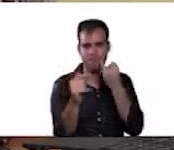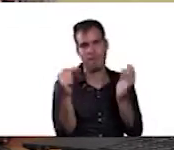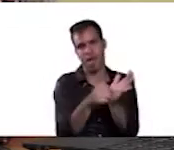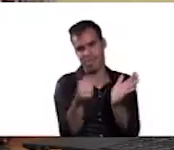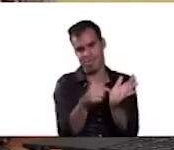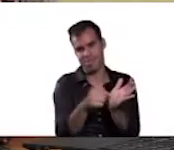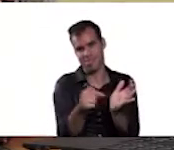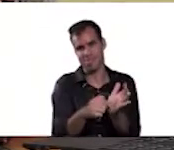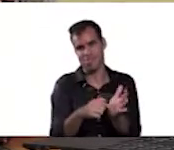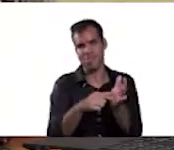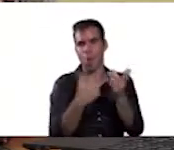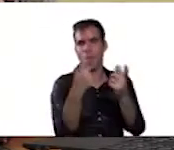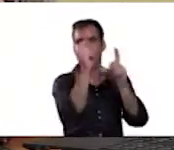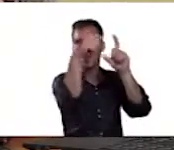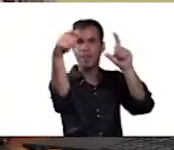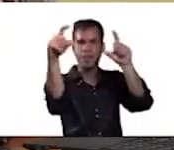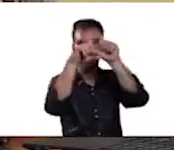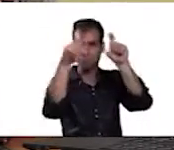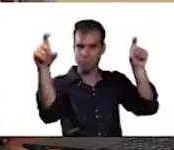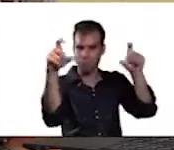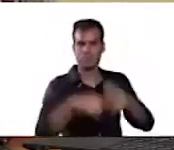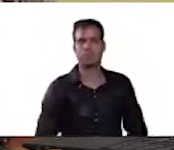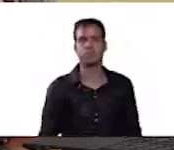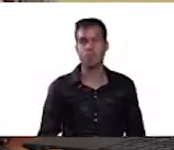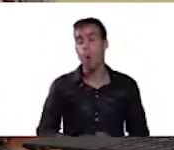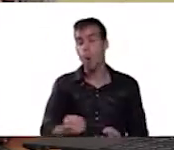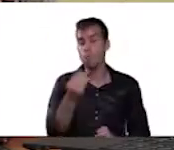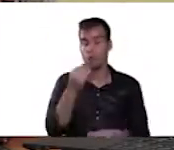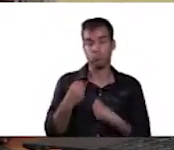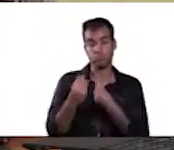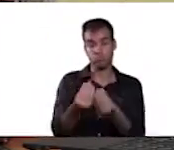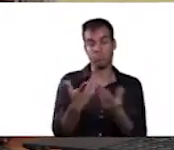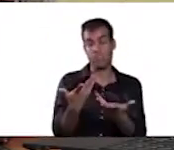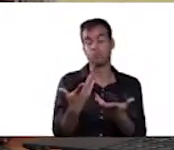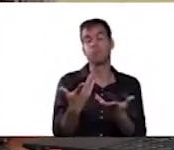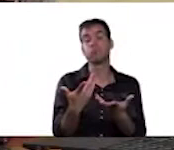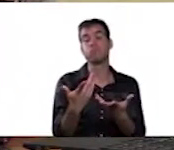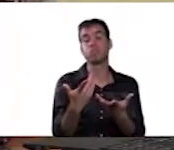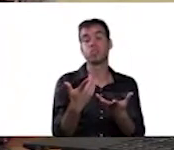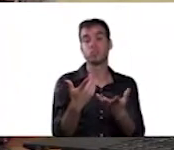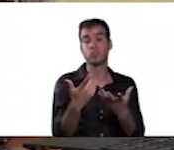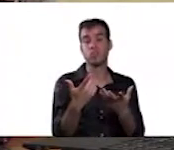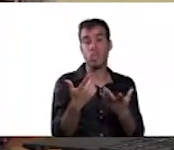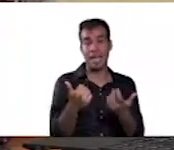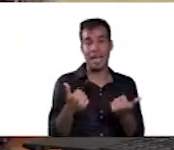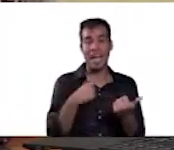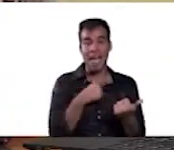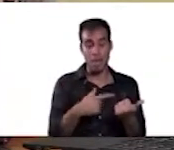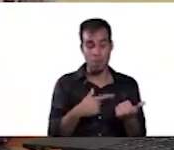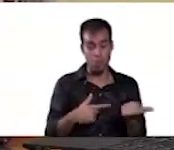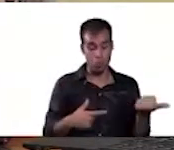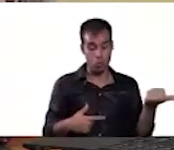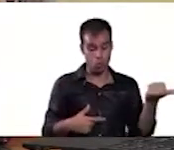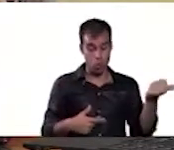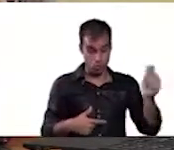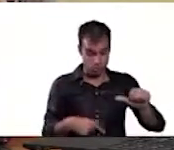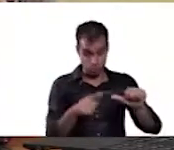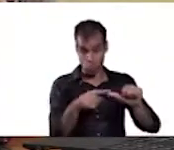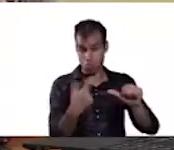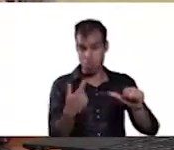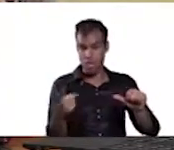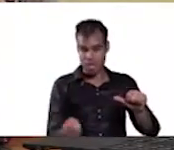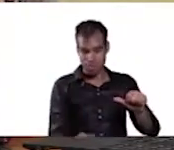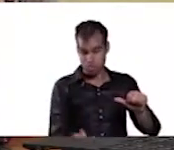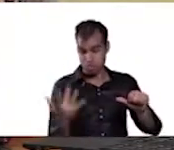escribir la fórmula de esa sustancia. O le pueden dar una sustancia reaccionante y una sustancia producto para que